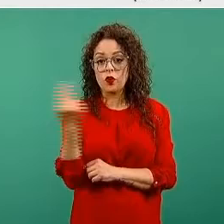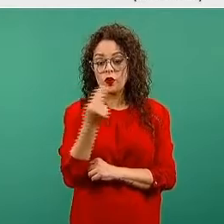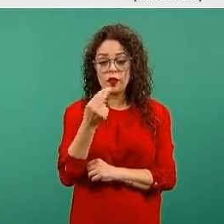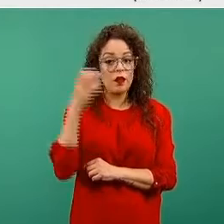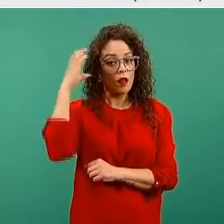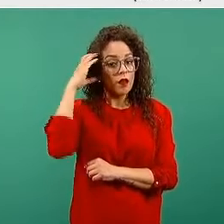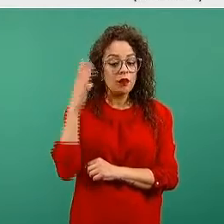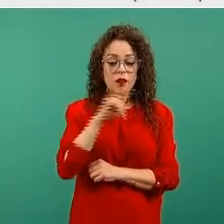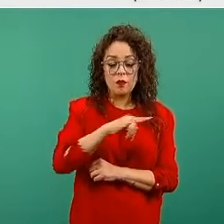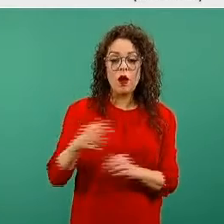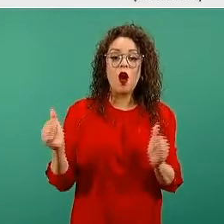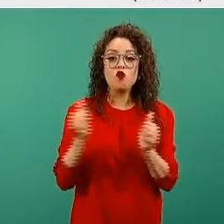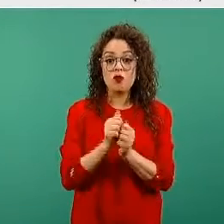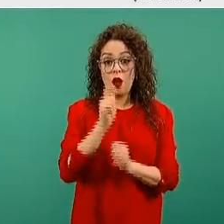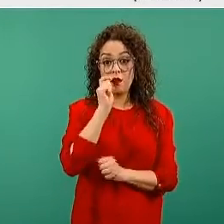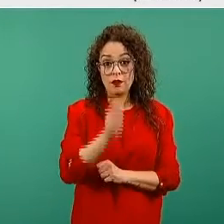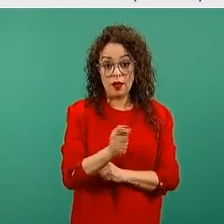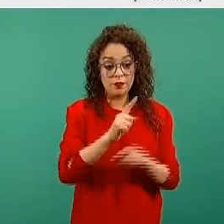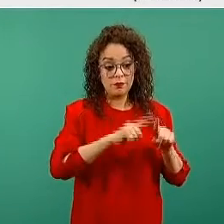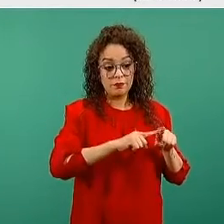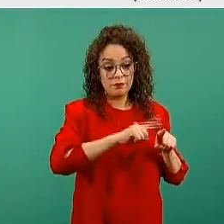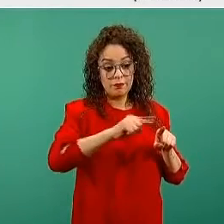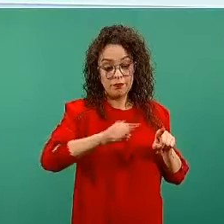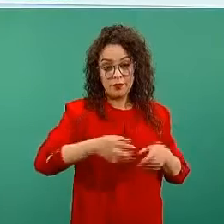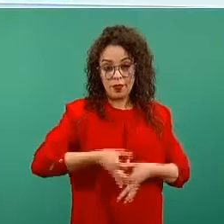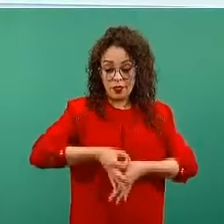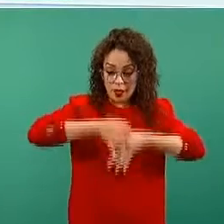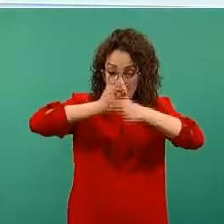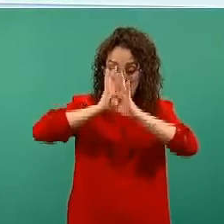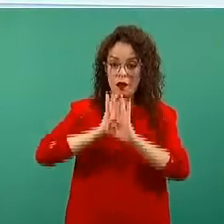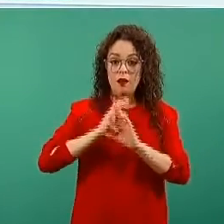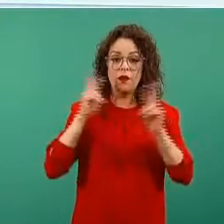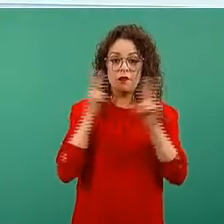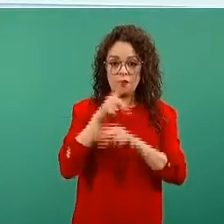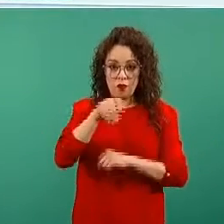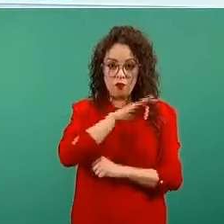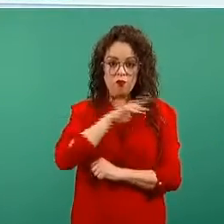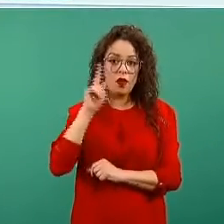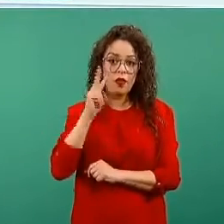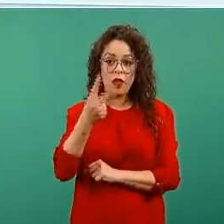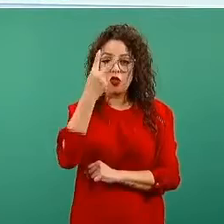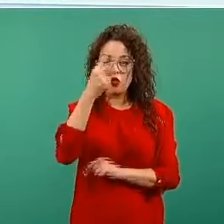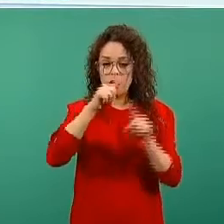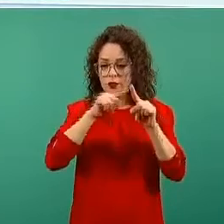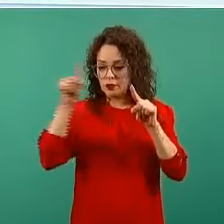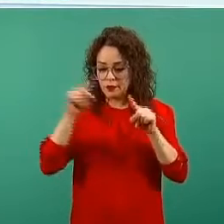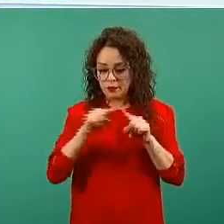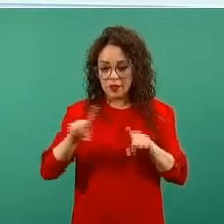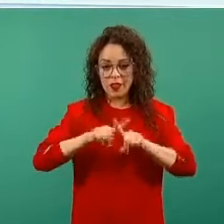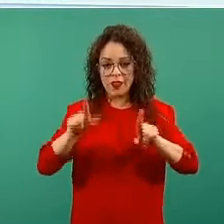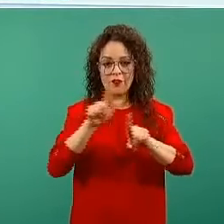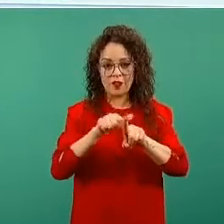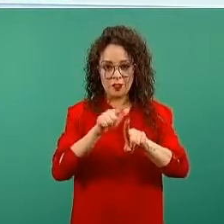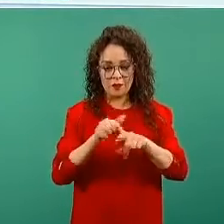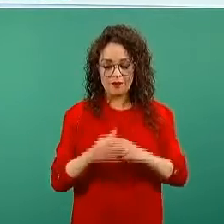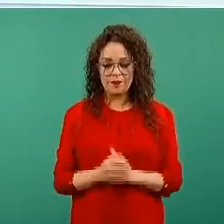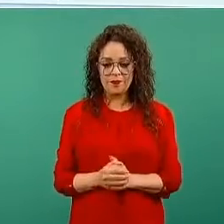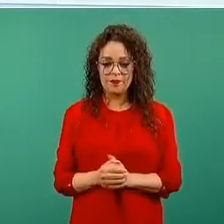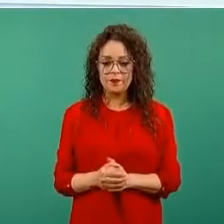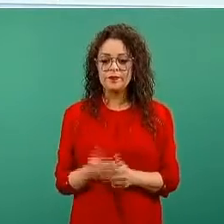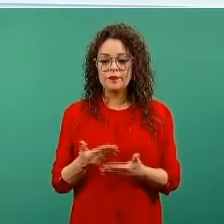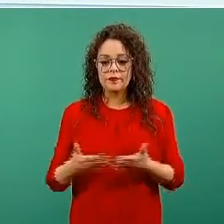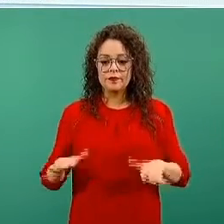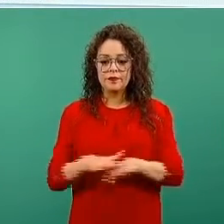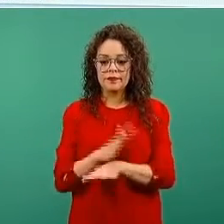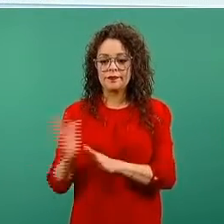como lo podemos ver representados en las dos líneas de diferente color. De hecho, si pasamos a la siguiente diapositiva, enfocamos